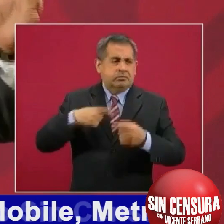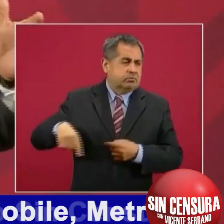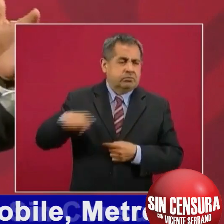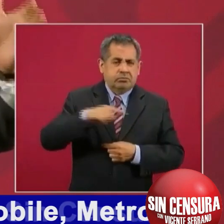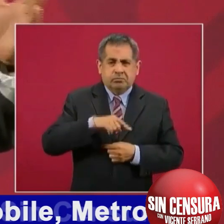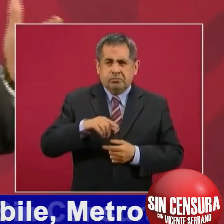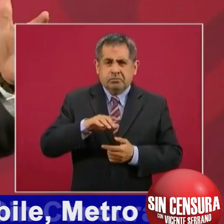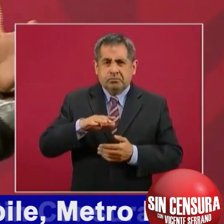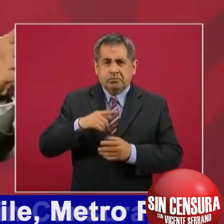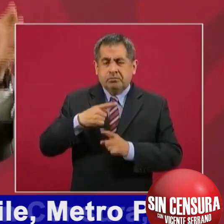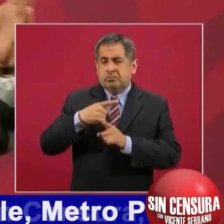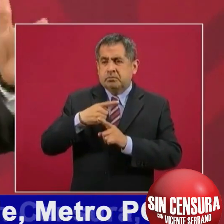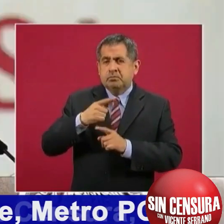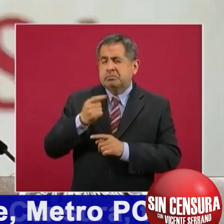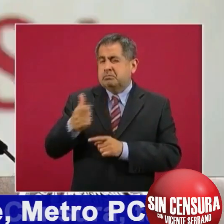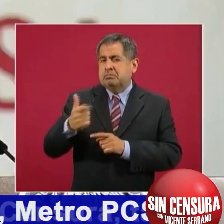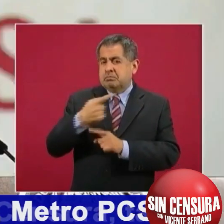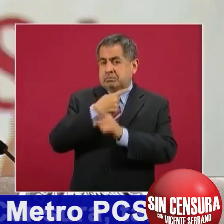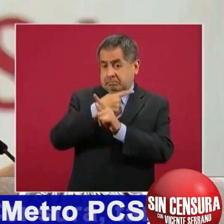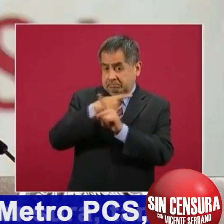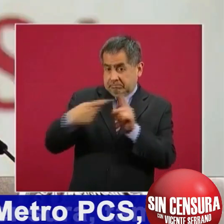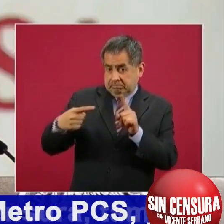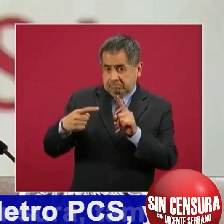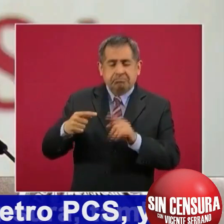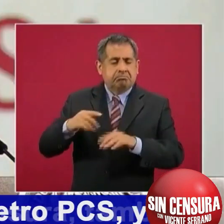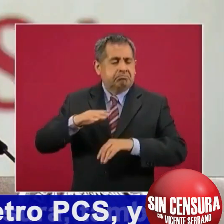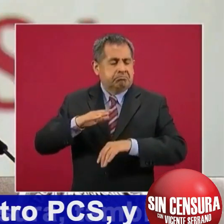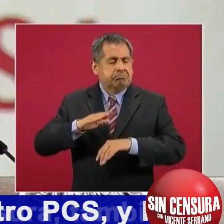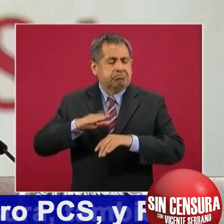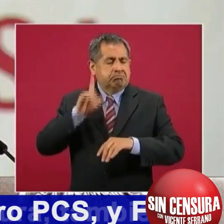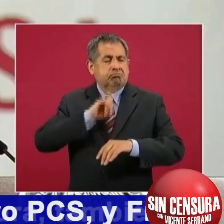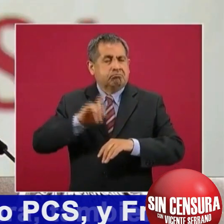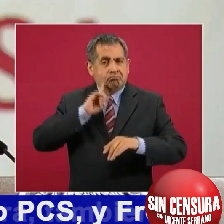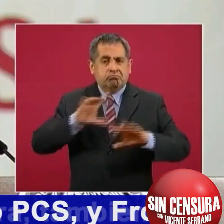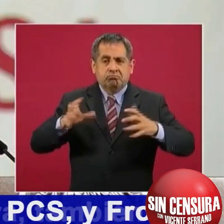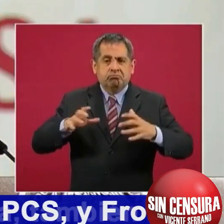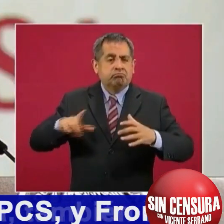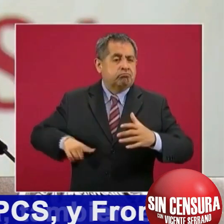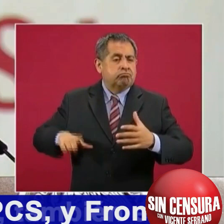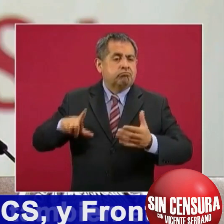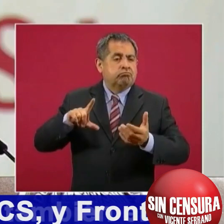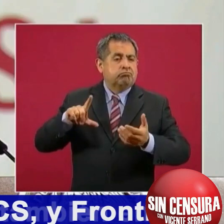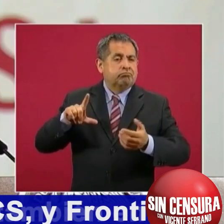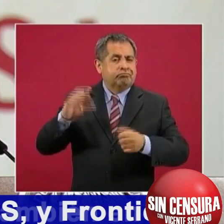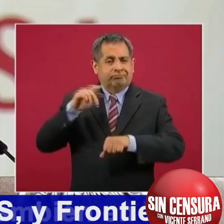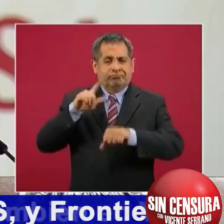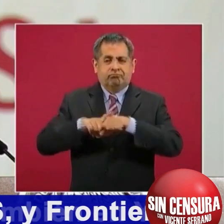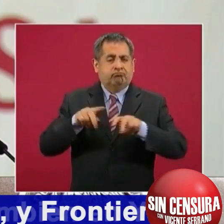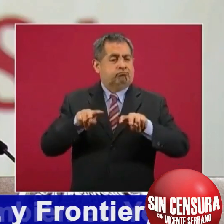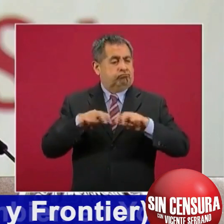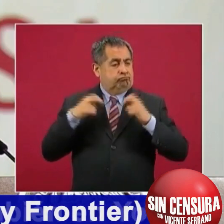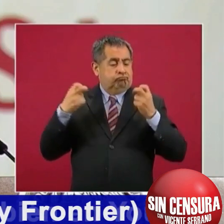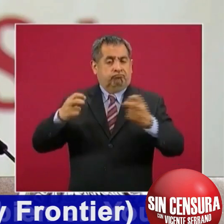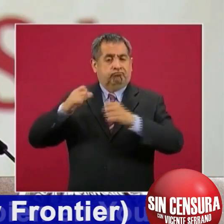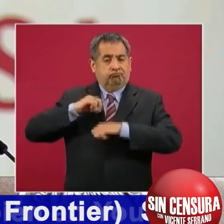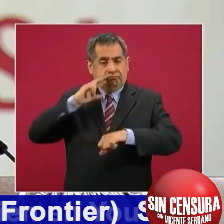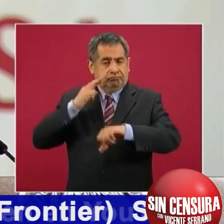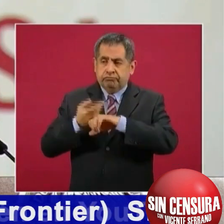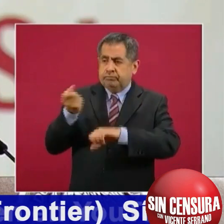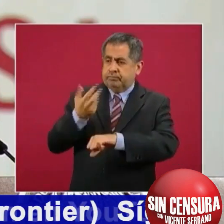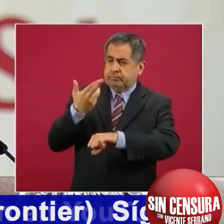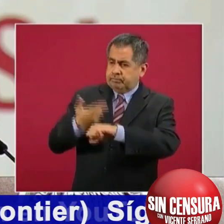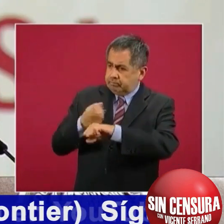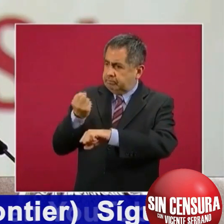casi la mitad de mujeres en el gobierno federal, en el gabinete del gobierno de